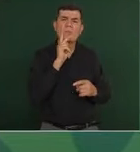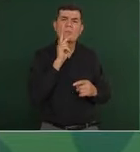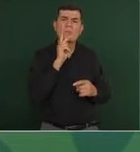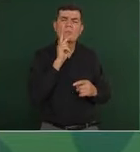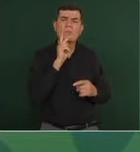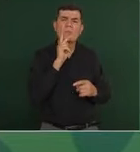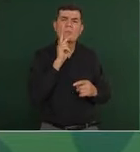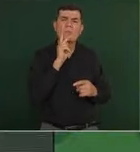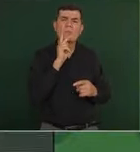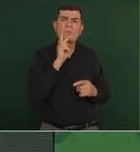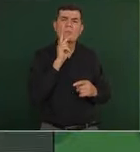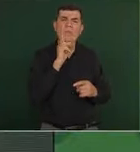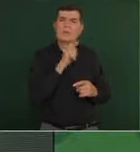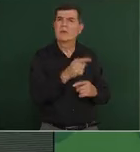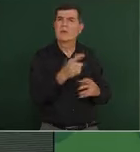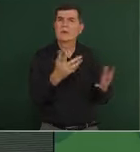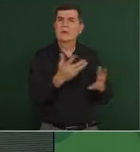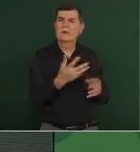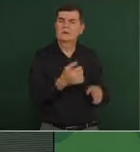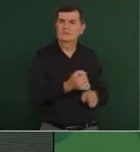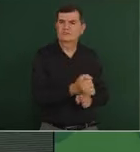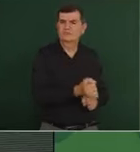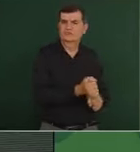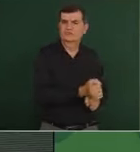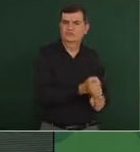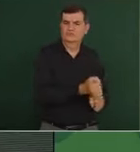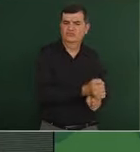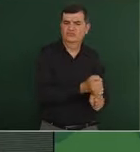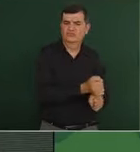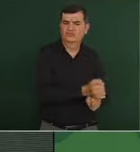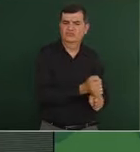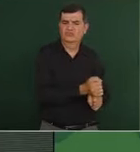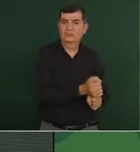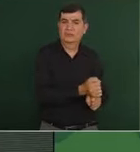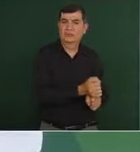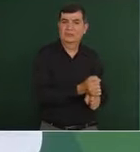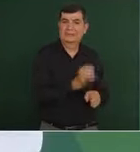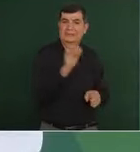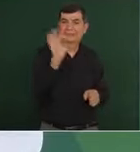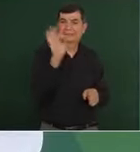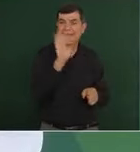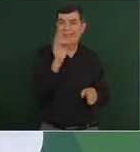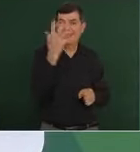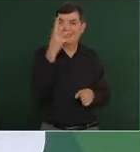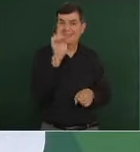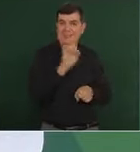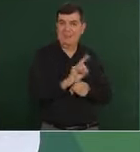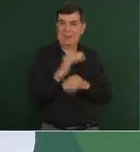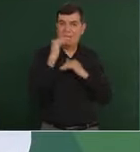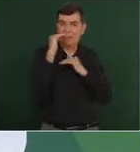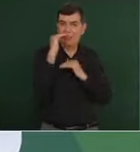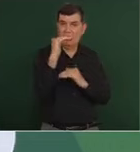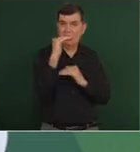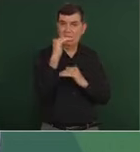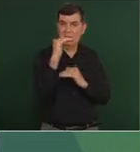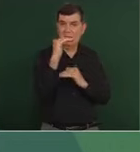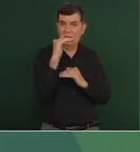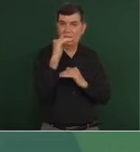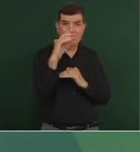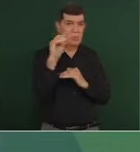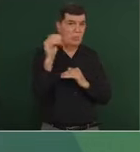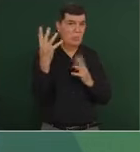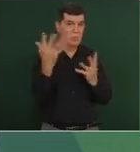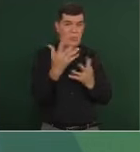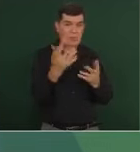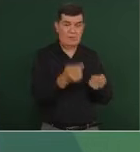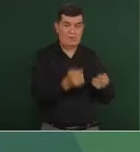que fueron torturados, y que si en un plazo de 10 días no